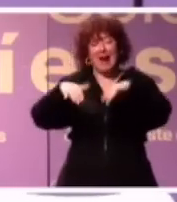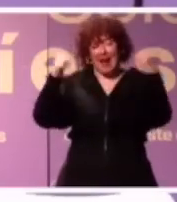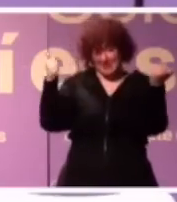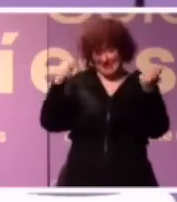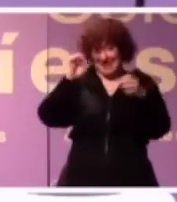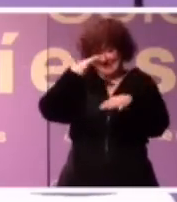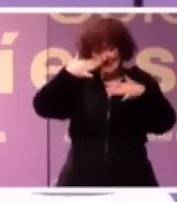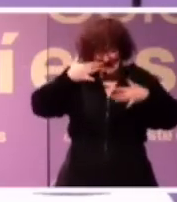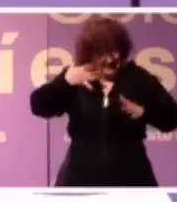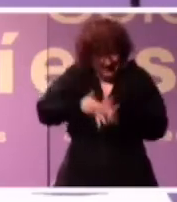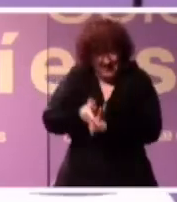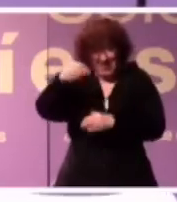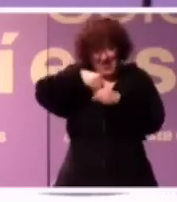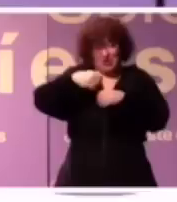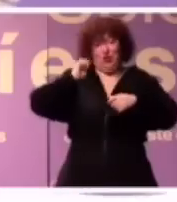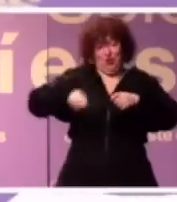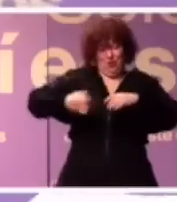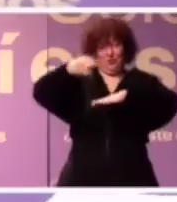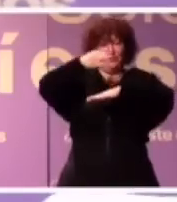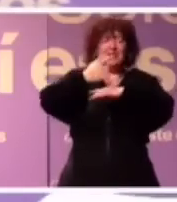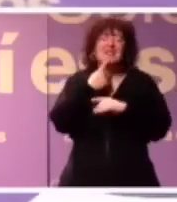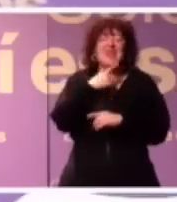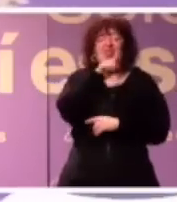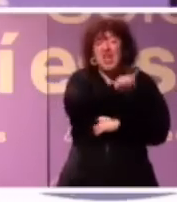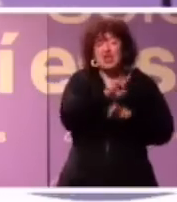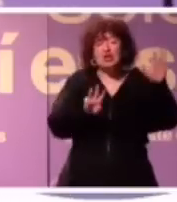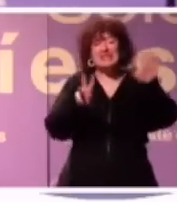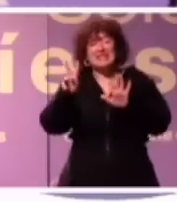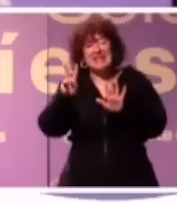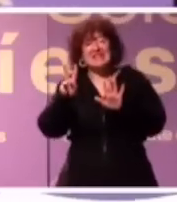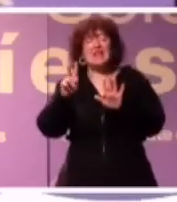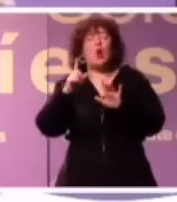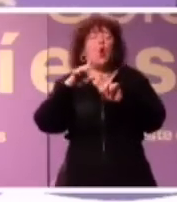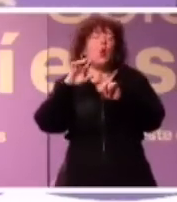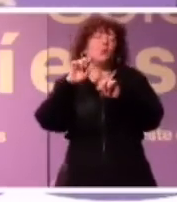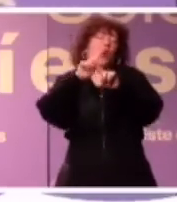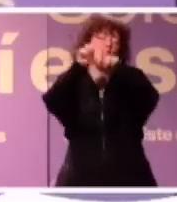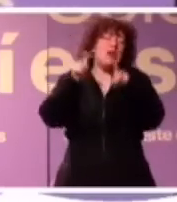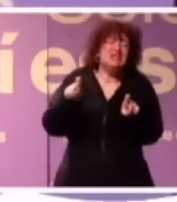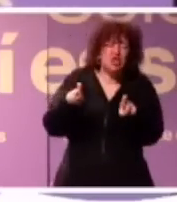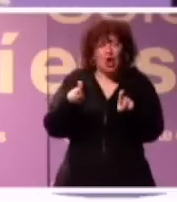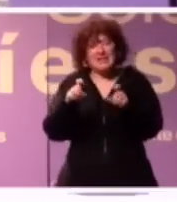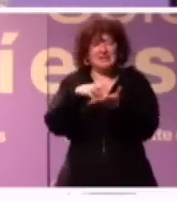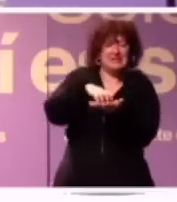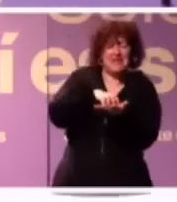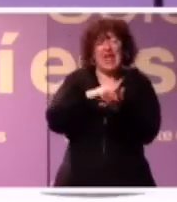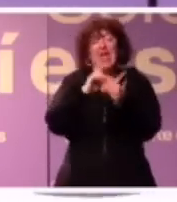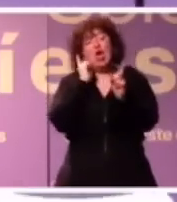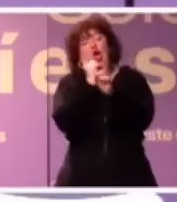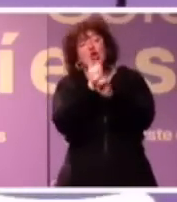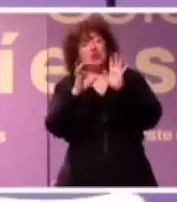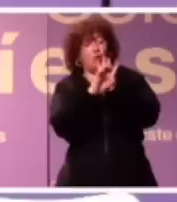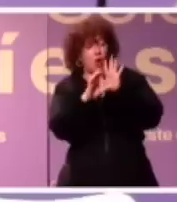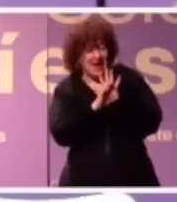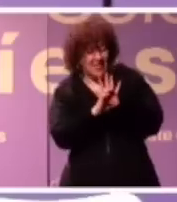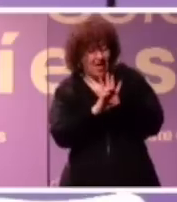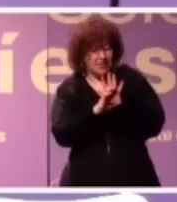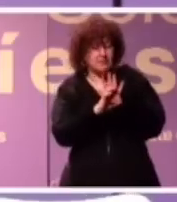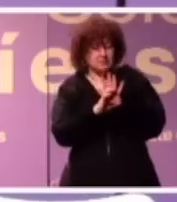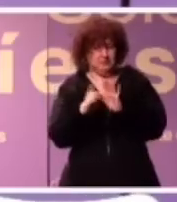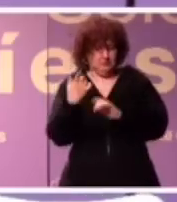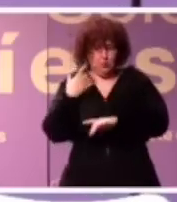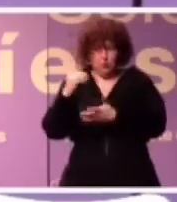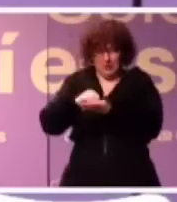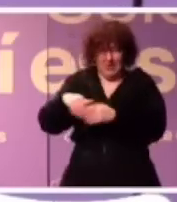plantearon esas 187 cuestiones de inconstitucionalidad que también lo han dicho las ministras